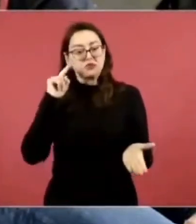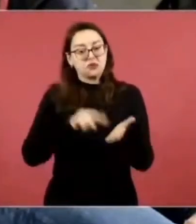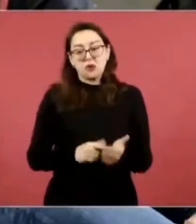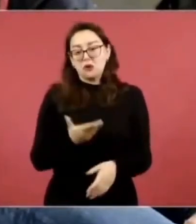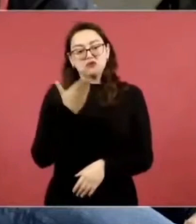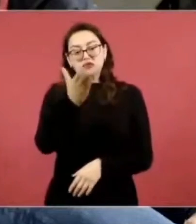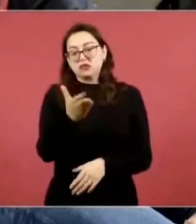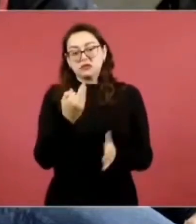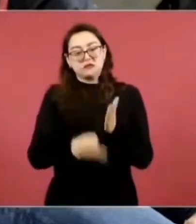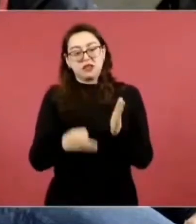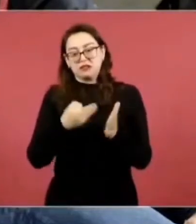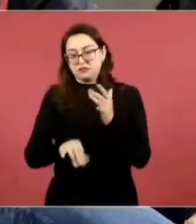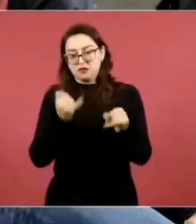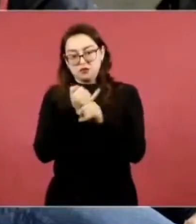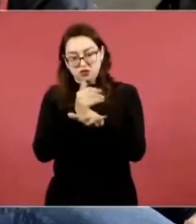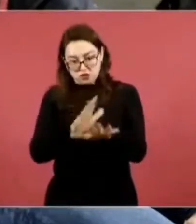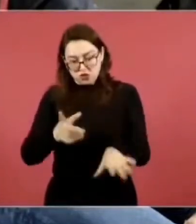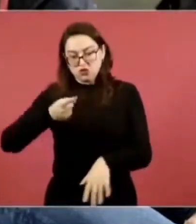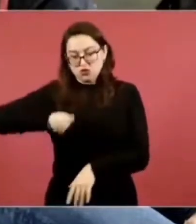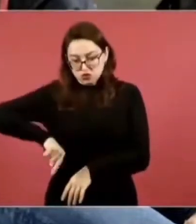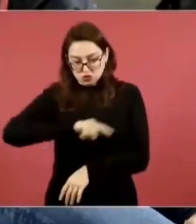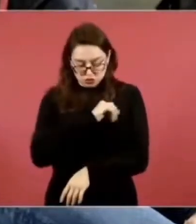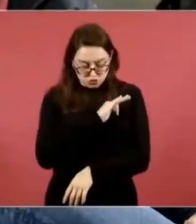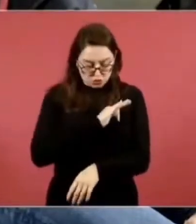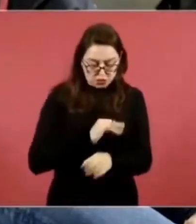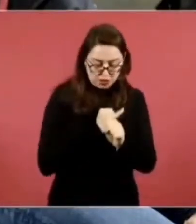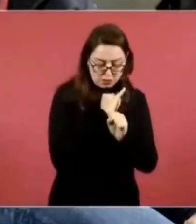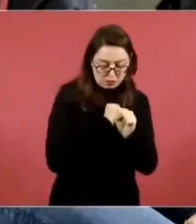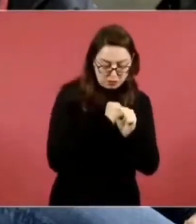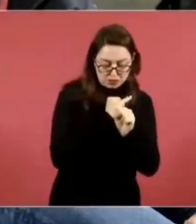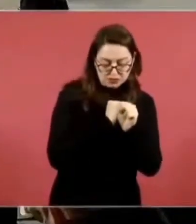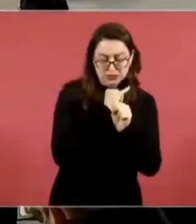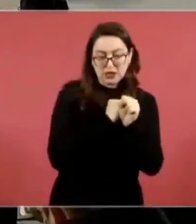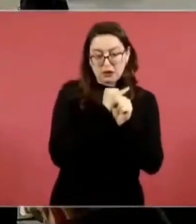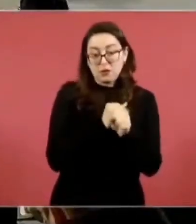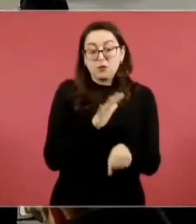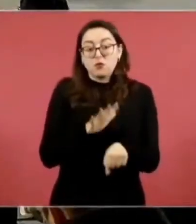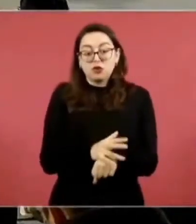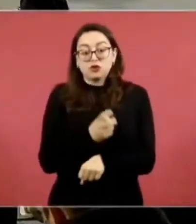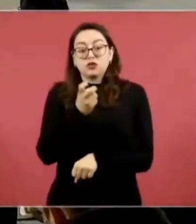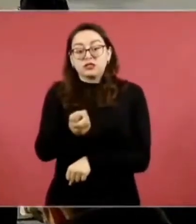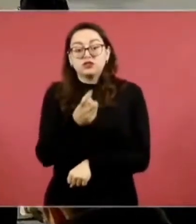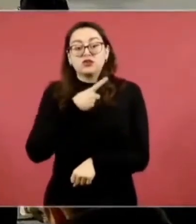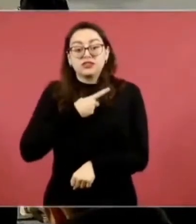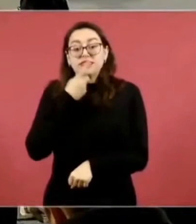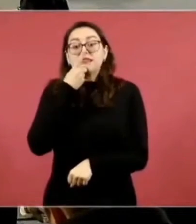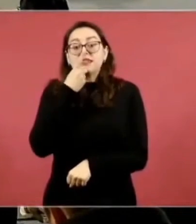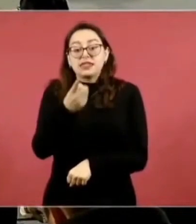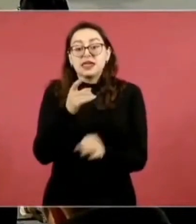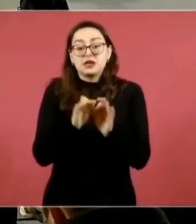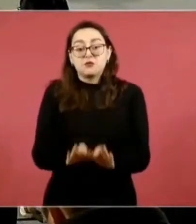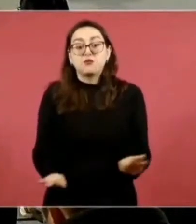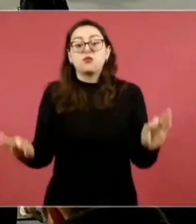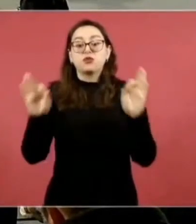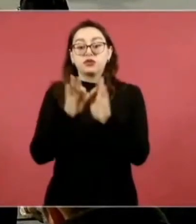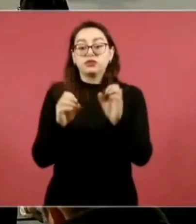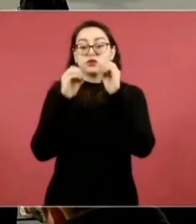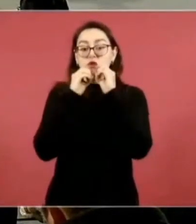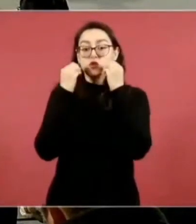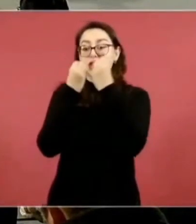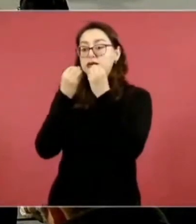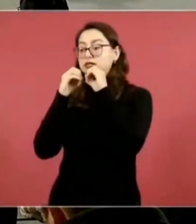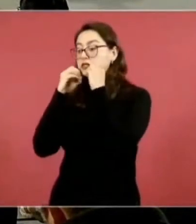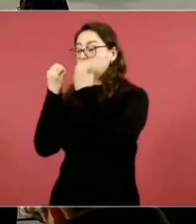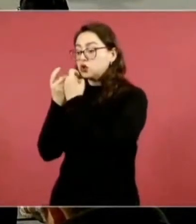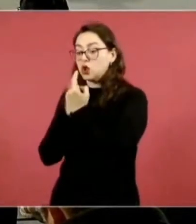es verificable y usted puede comprobar que no. Por eso le decía la importancia de hablar con estas organizaciones